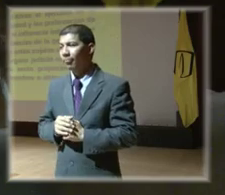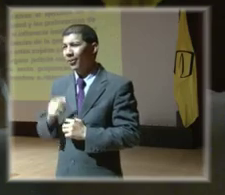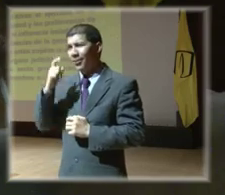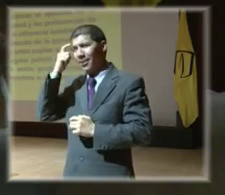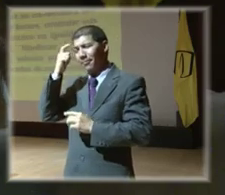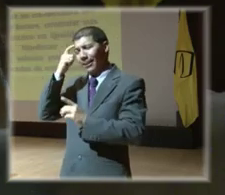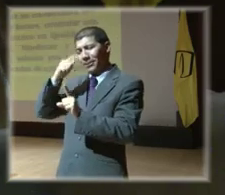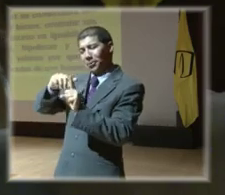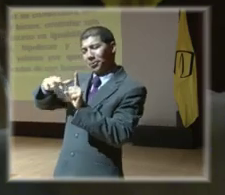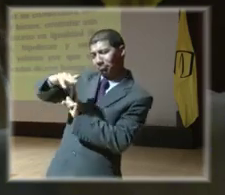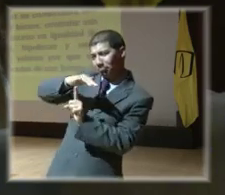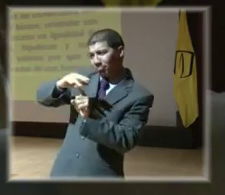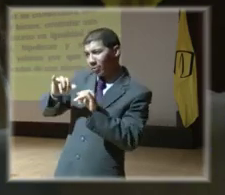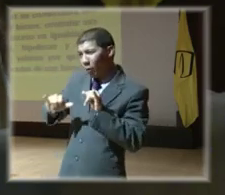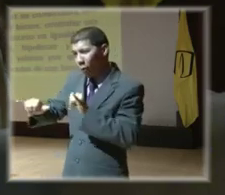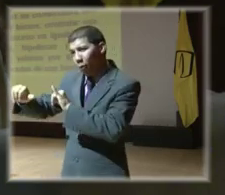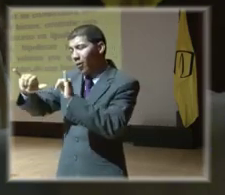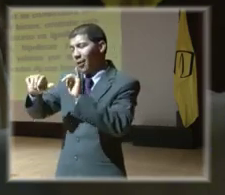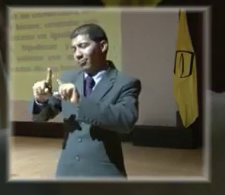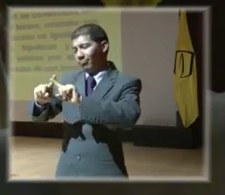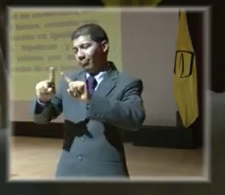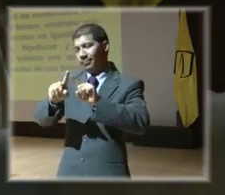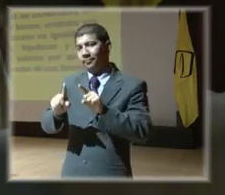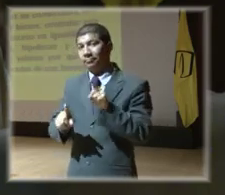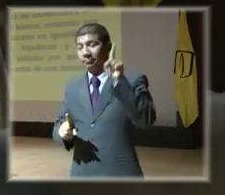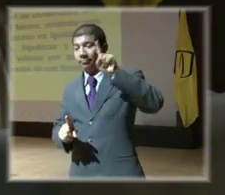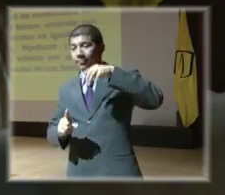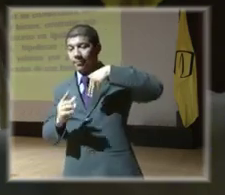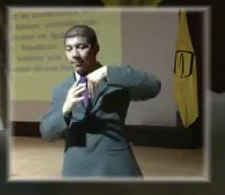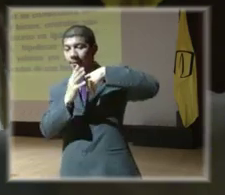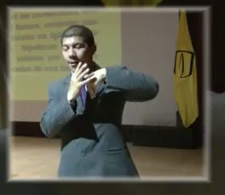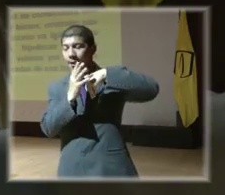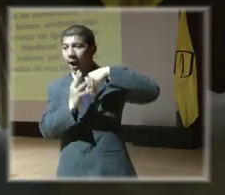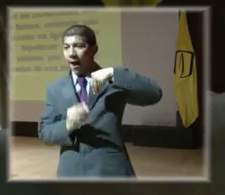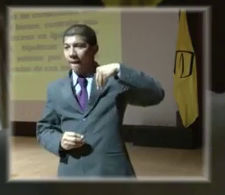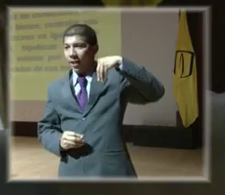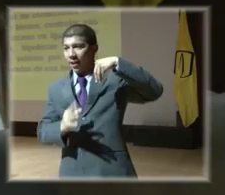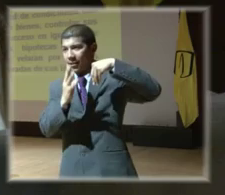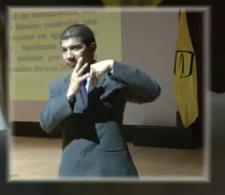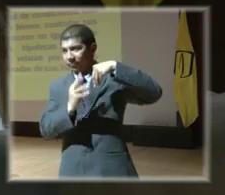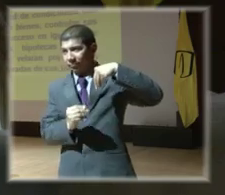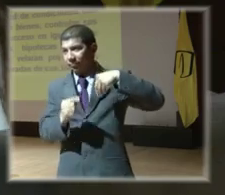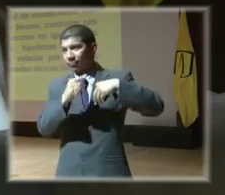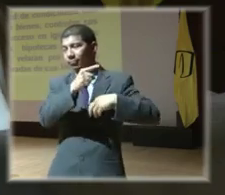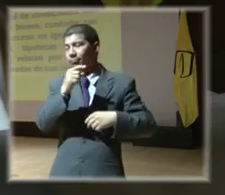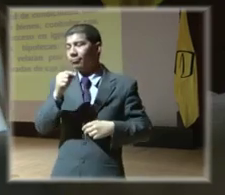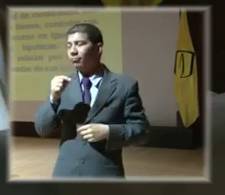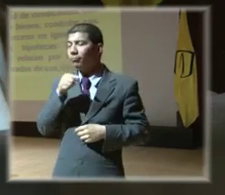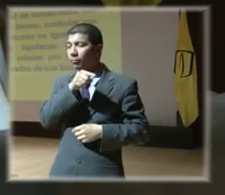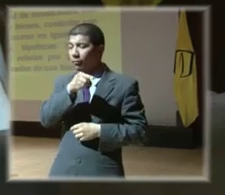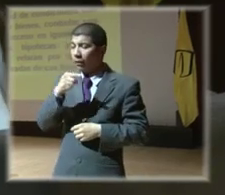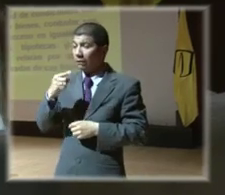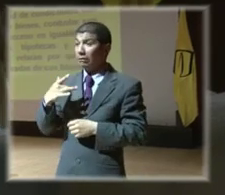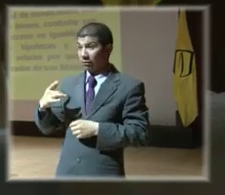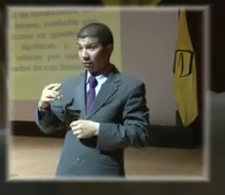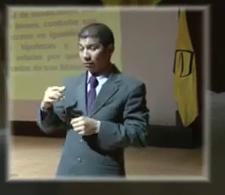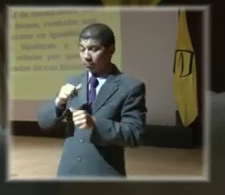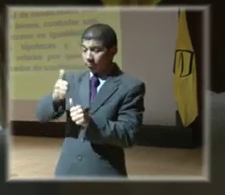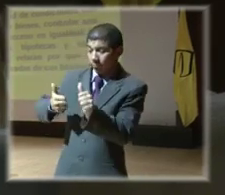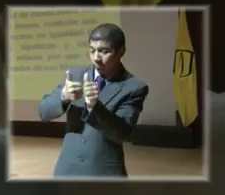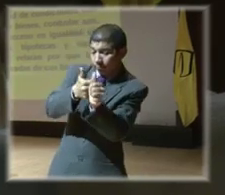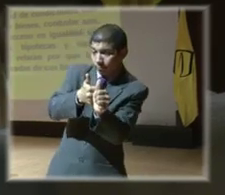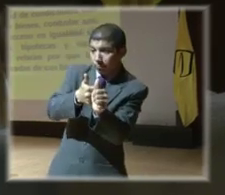contextos. Por ejemplo, en la África no tienen, digamos, muchos países no tienen un sistema de interdicción donde hay